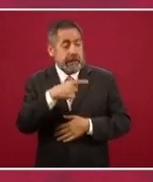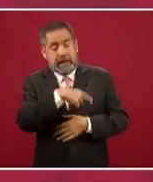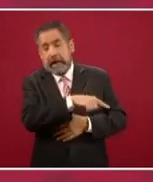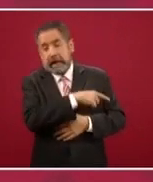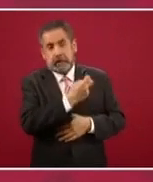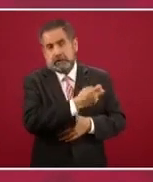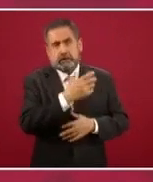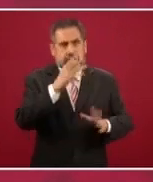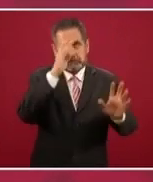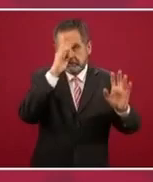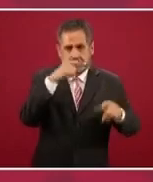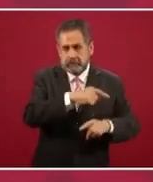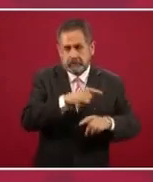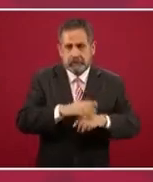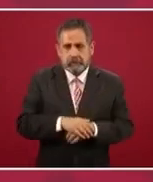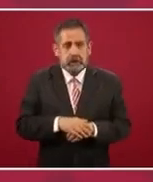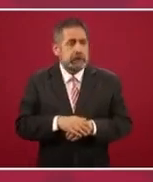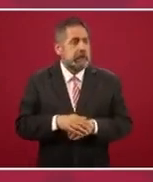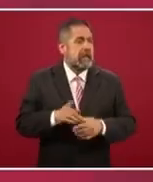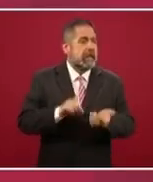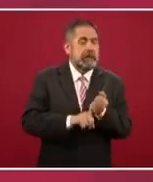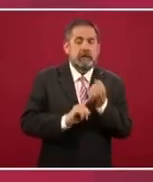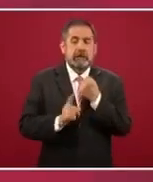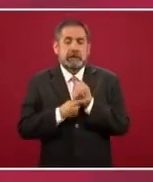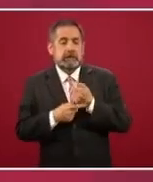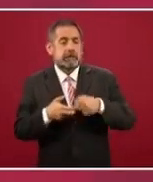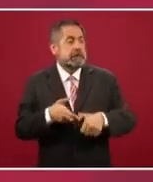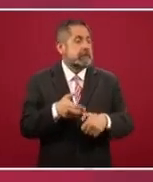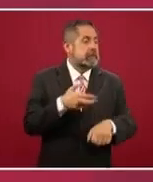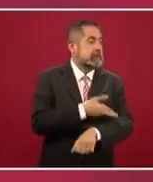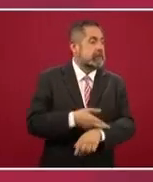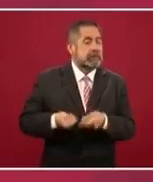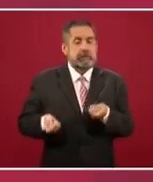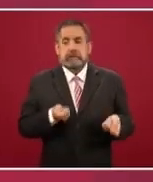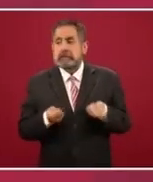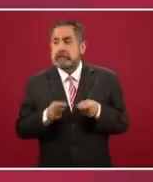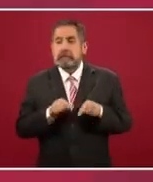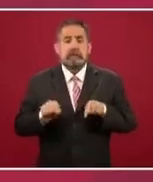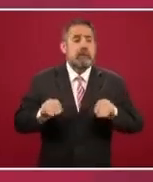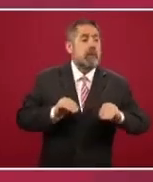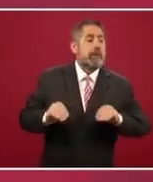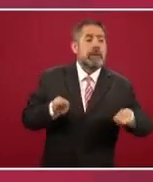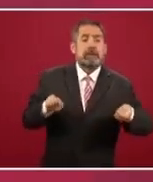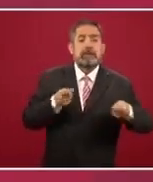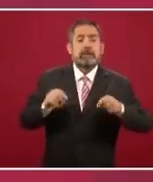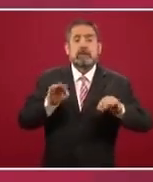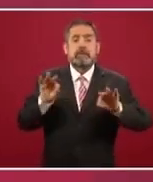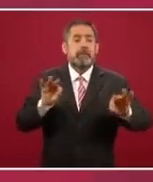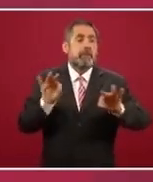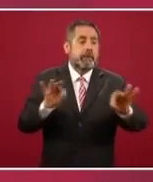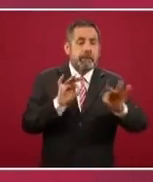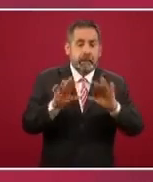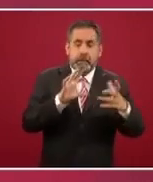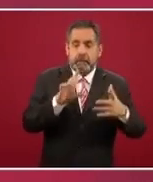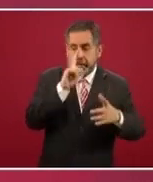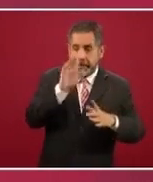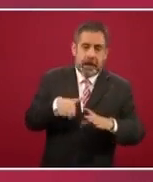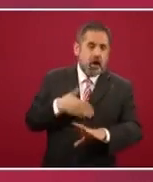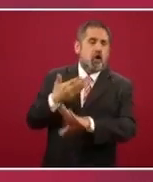que armonizan a todos los medios